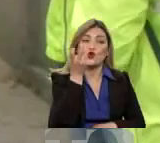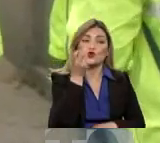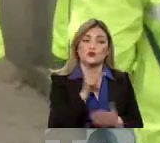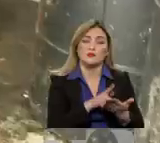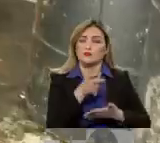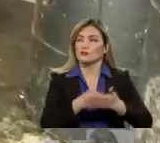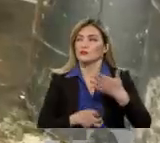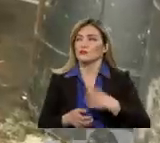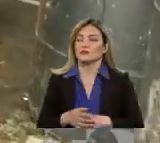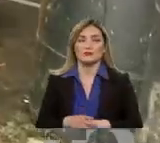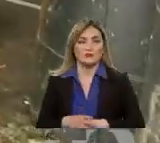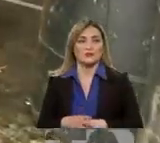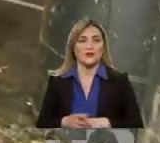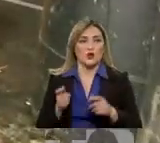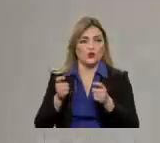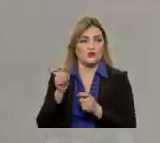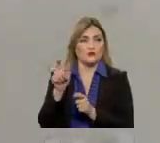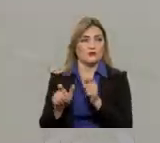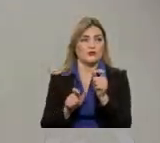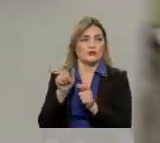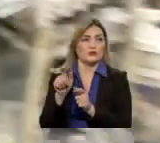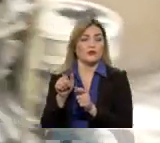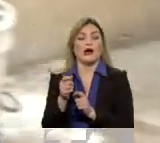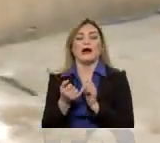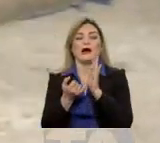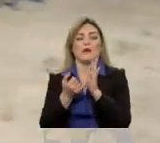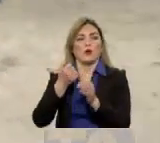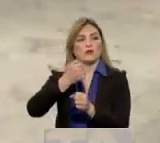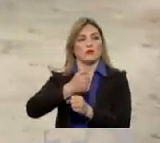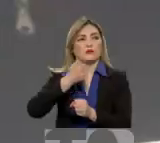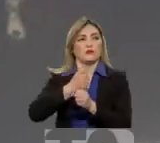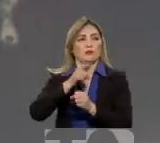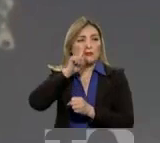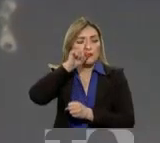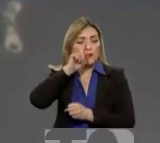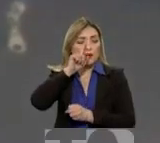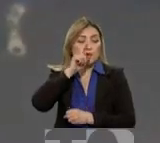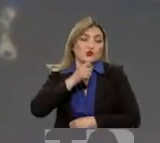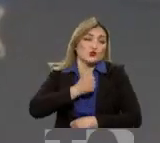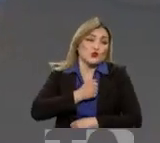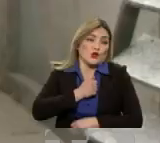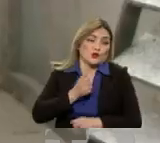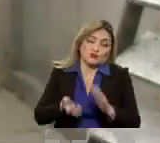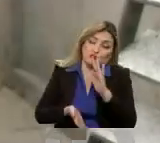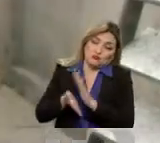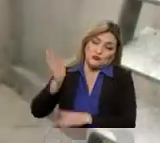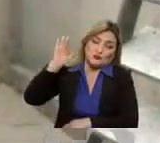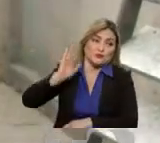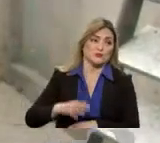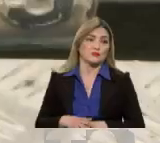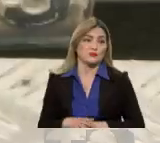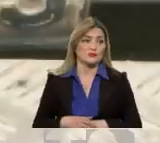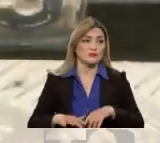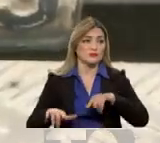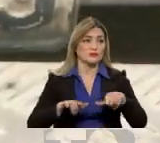del operativo, las personas que estaban en el lugar se identificaron como trabajadores y aseguraron que el dueño había salido. También en el